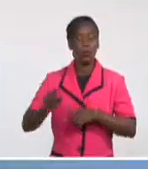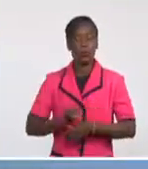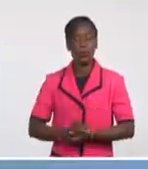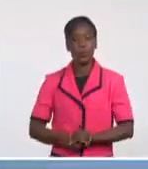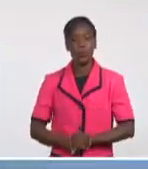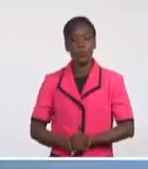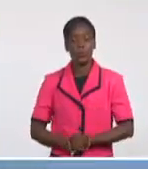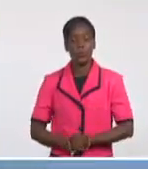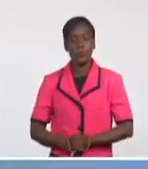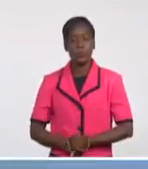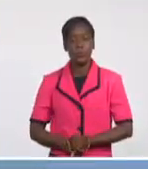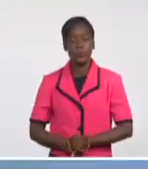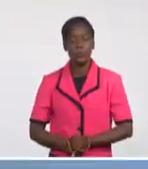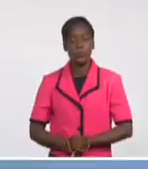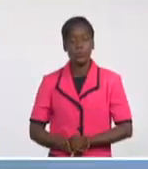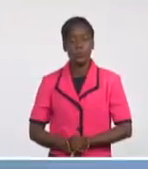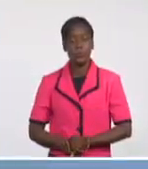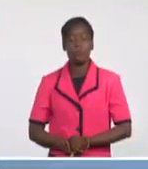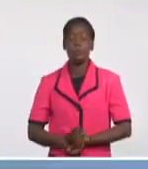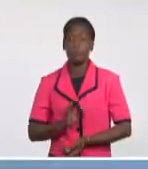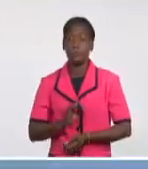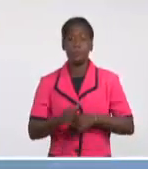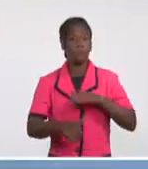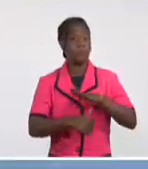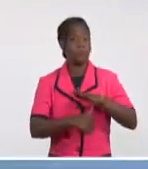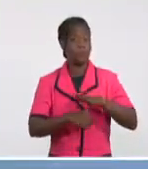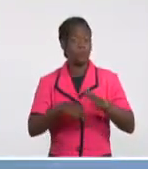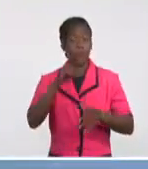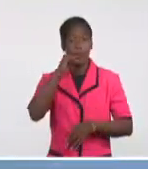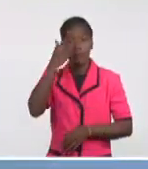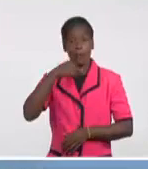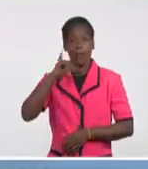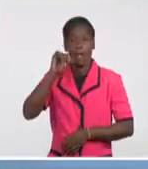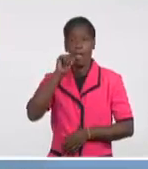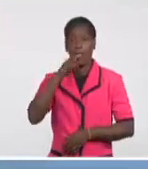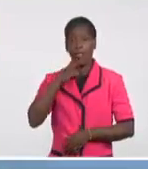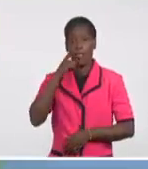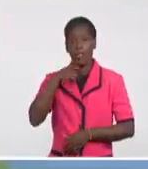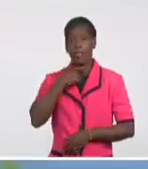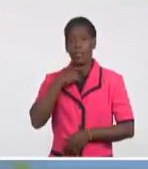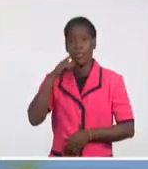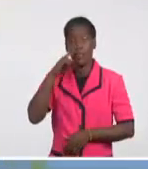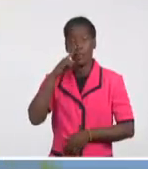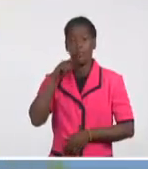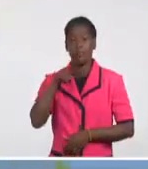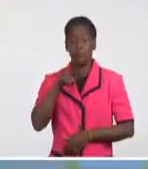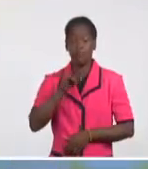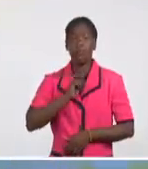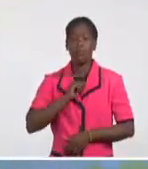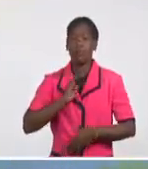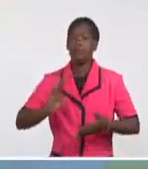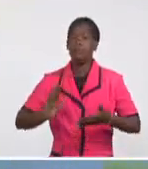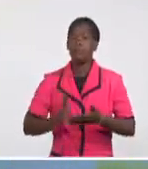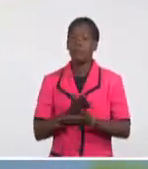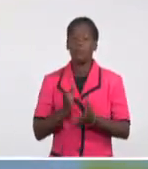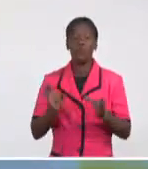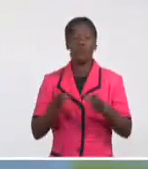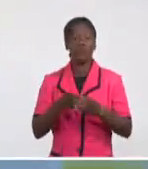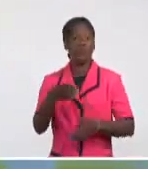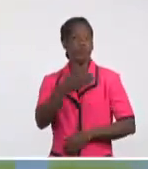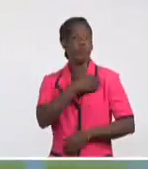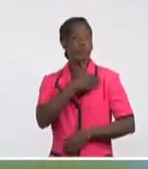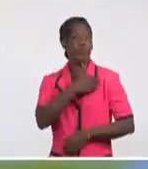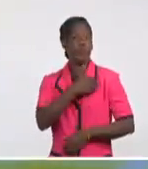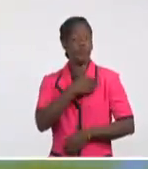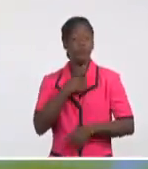También de esta región supimos que el presidente Joe Biden ofrecerá hoy detalles sobre su plan de retirar las tropas estadounidenses de Afganistán para el próximo 11